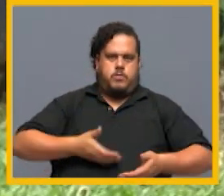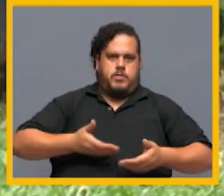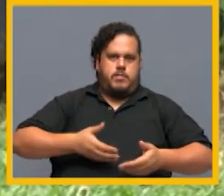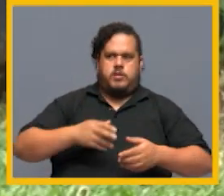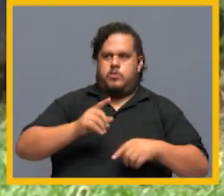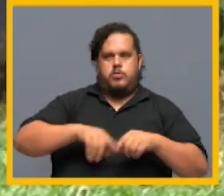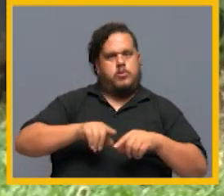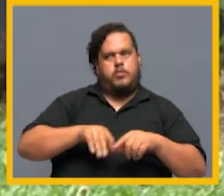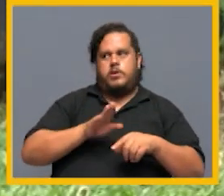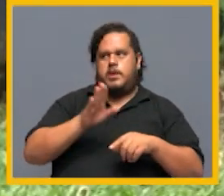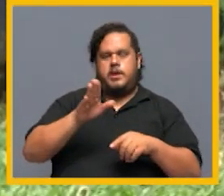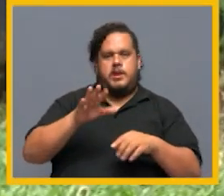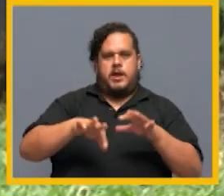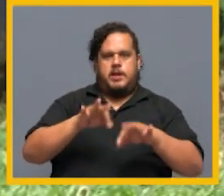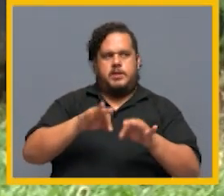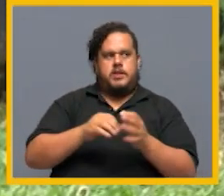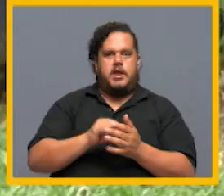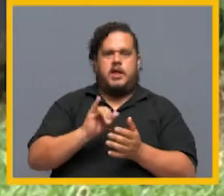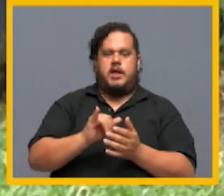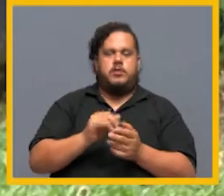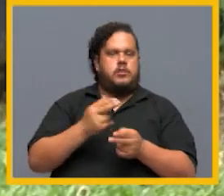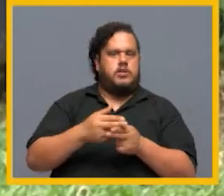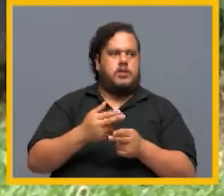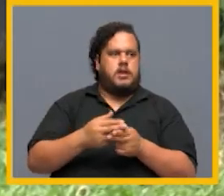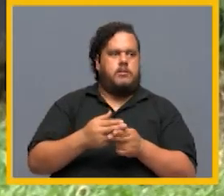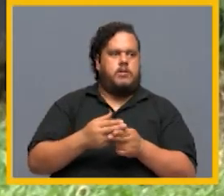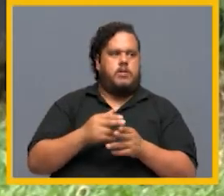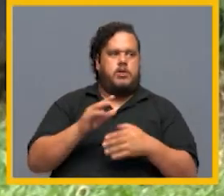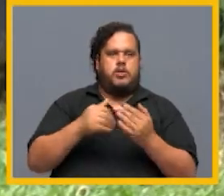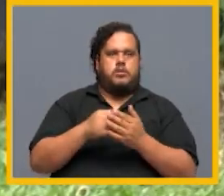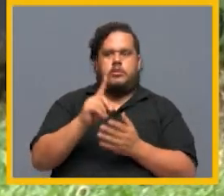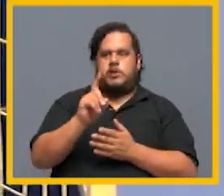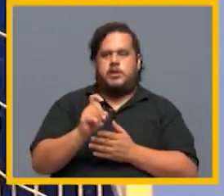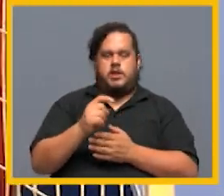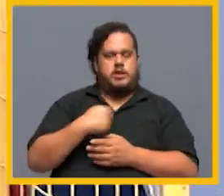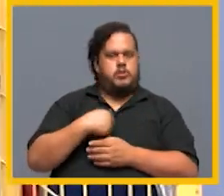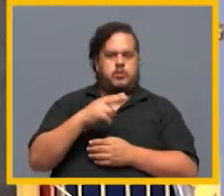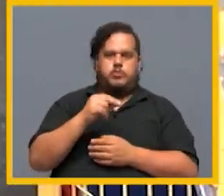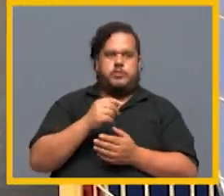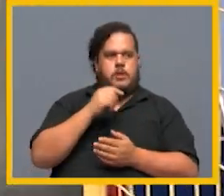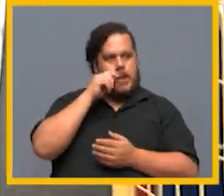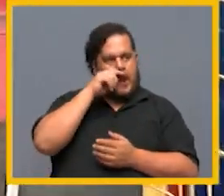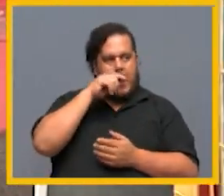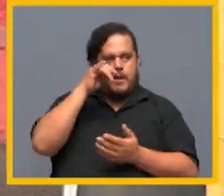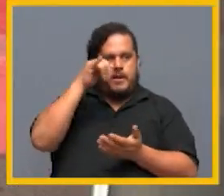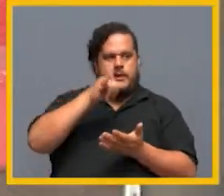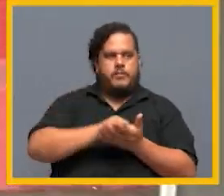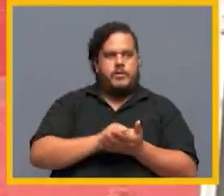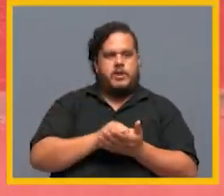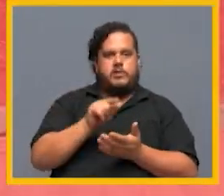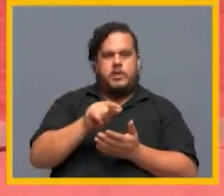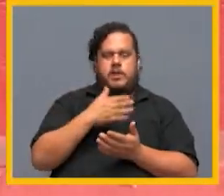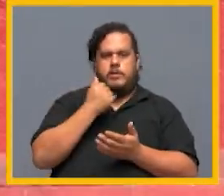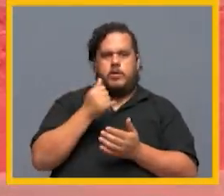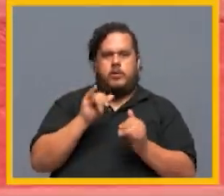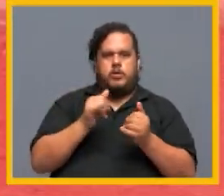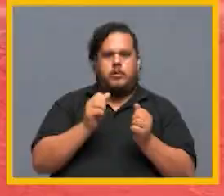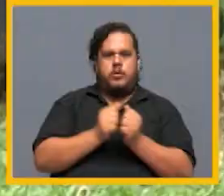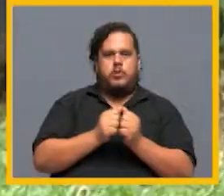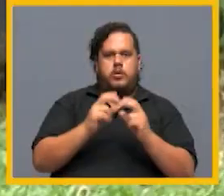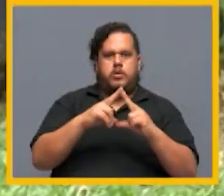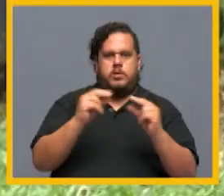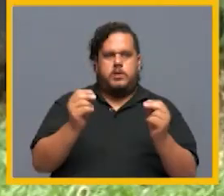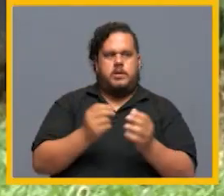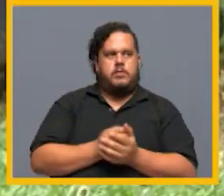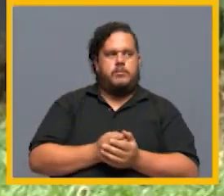selección, que eso se llama los que estén todos al 100, yo no estaba. Es por eso que optó por jugar con Nicaragua.